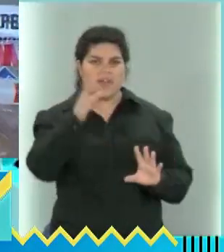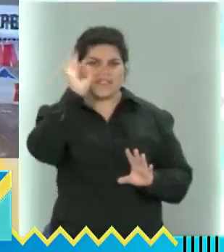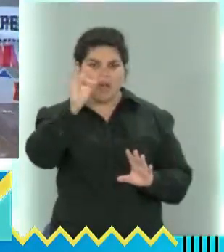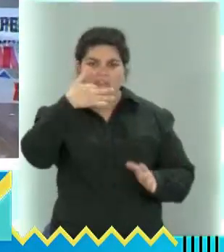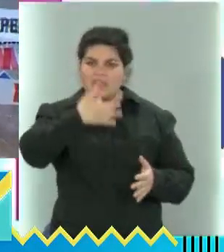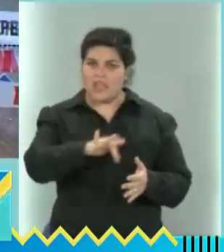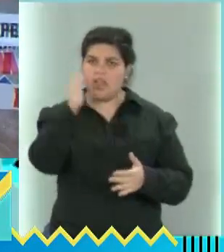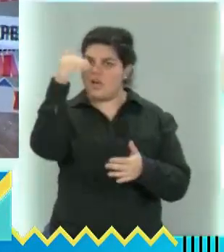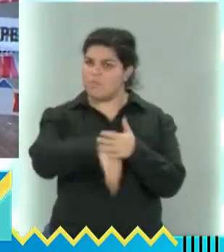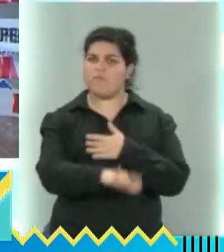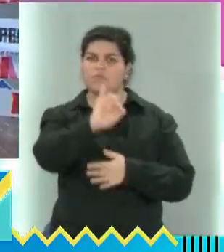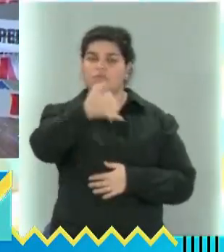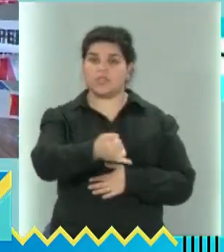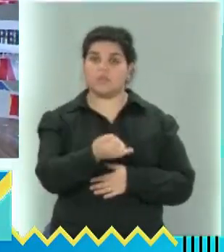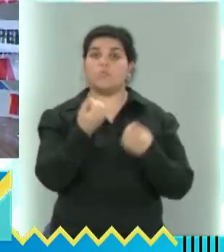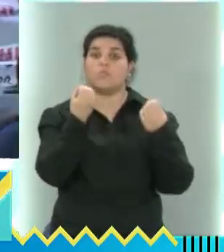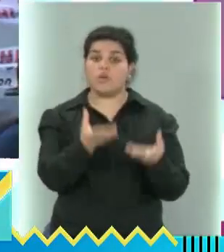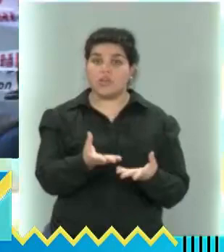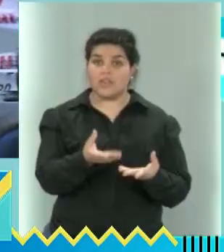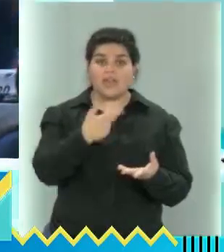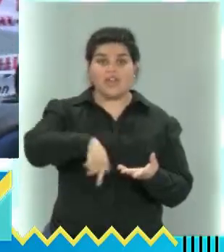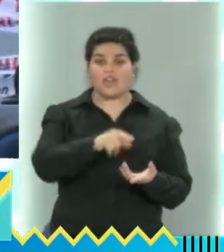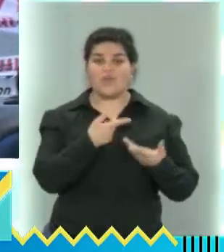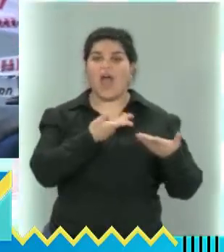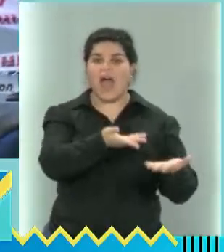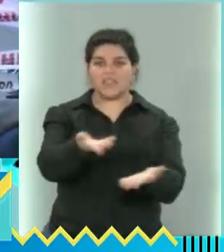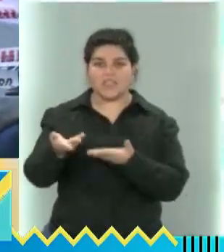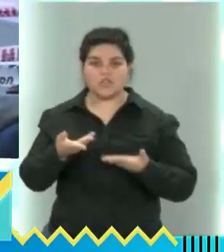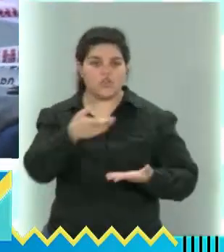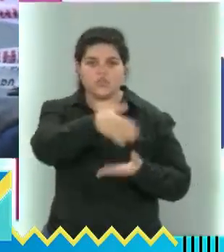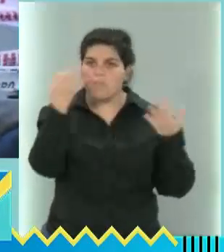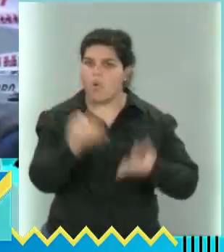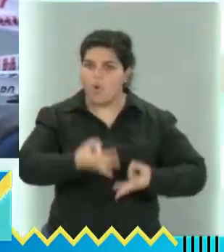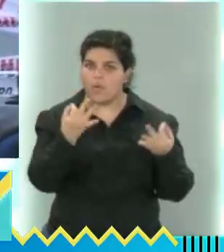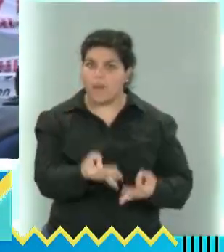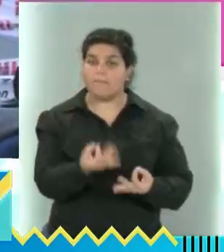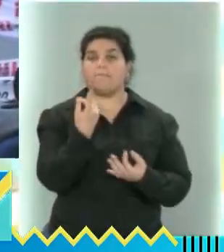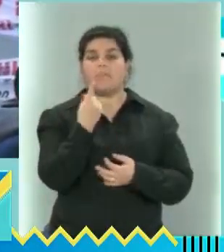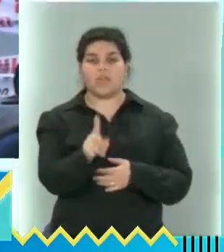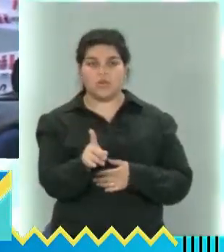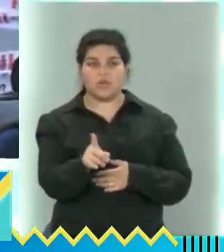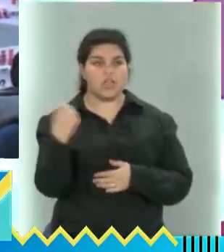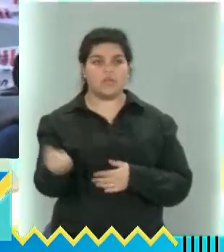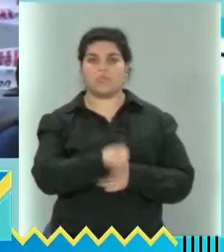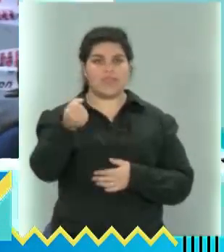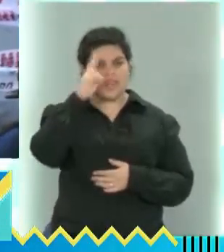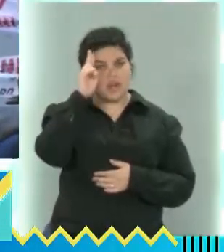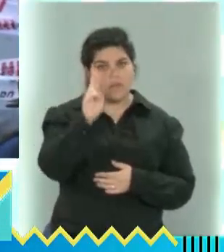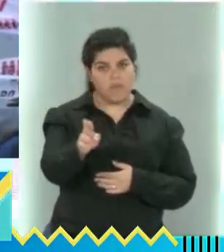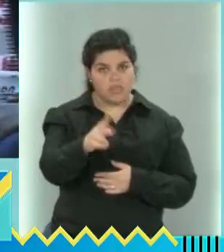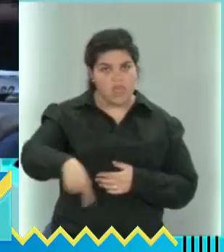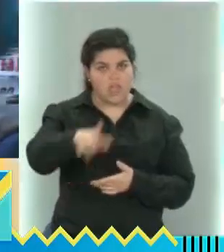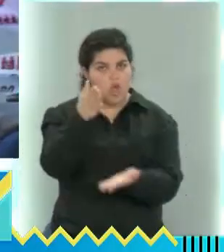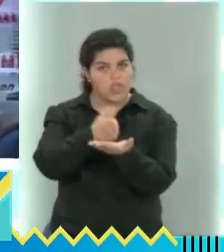otra forma, porque tienen acceso a otras cosas también. Y eso es sano, es bueno. Pero es bueno también que se los respete y que el derecho a